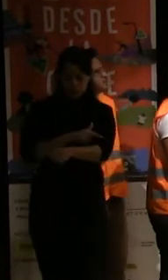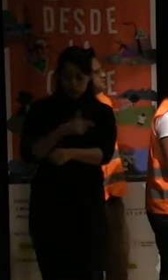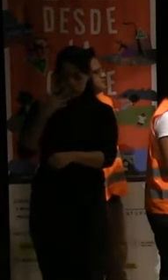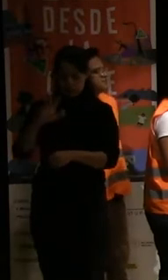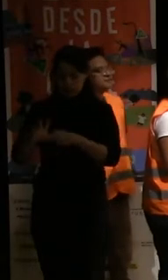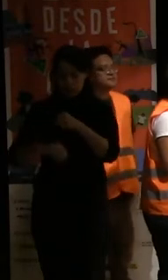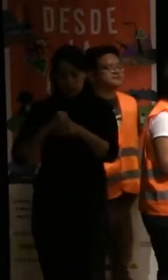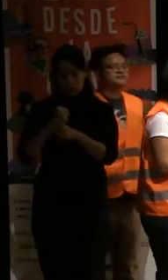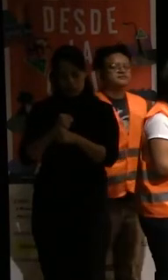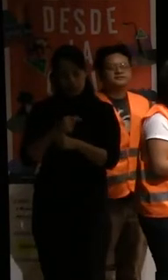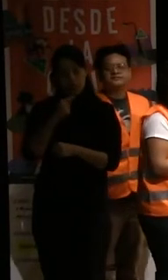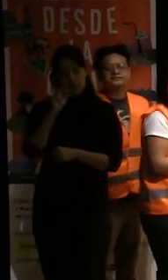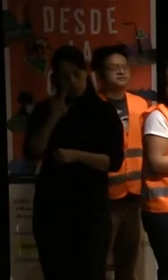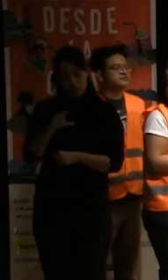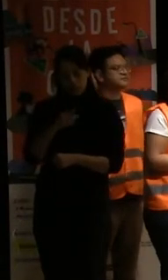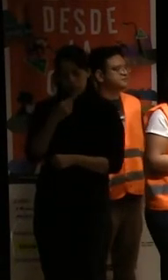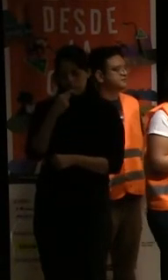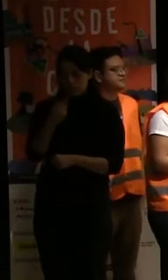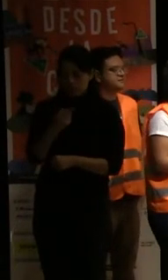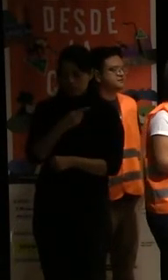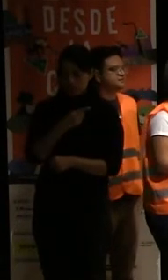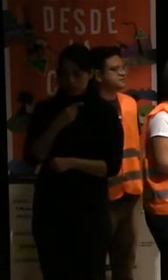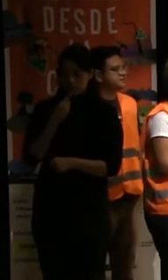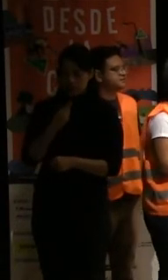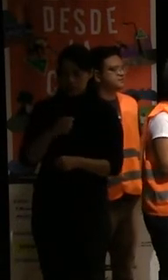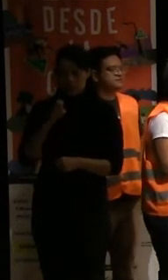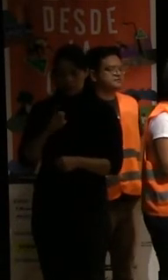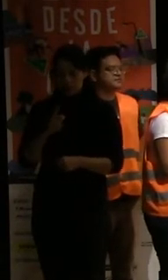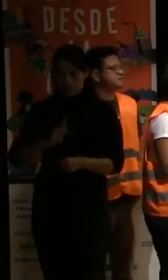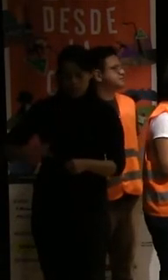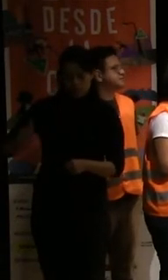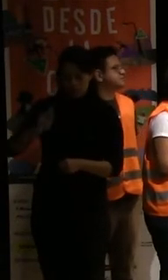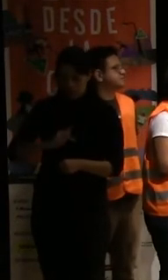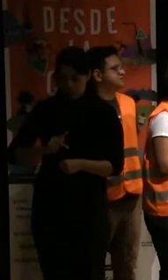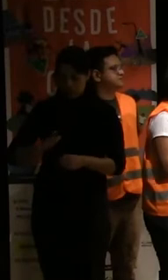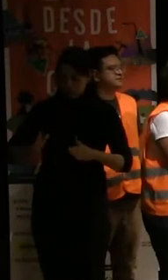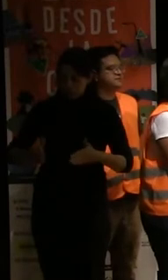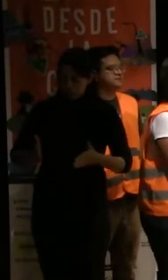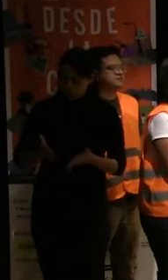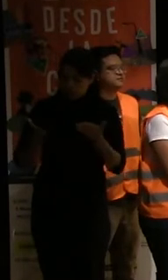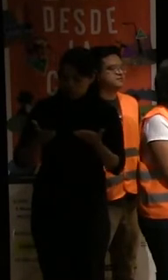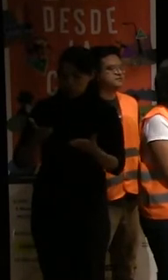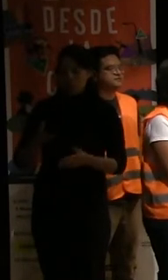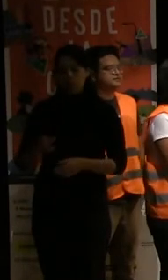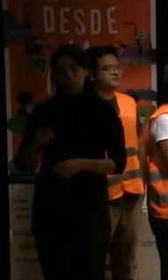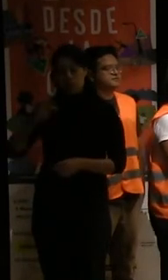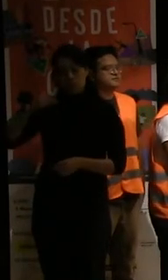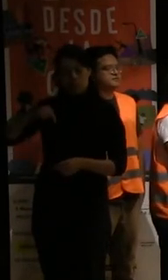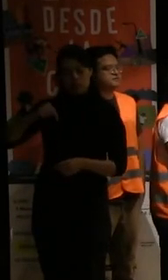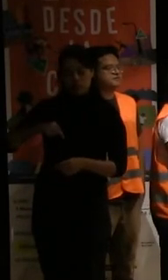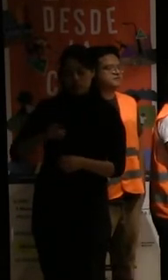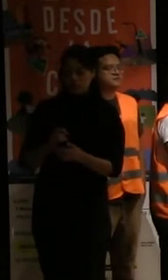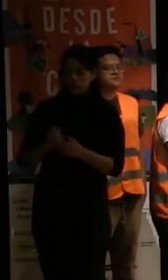10 años que es algo que también que tenemos que mencionar justo por eso fue que el pueblo se animó a postularse como sede del congreso en